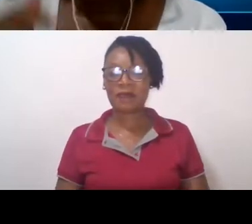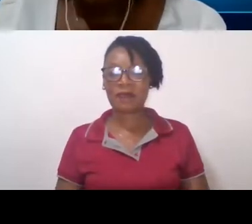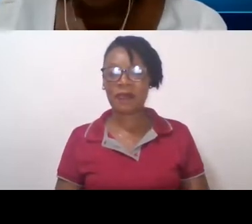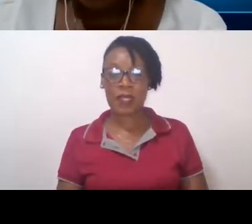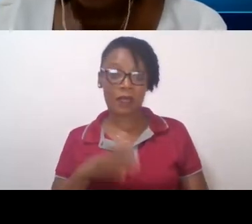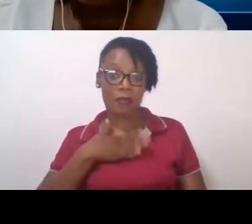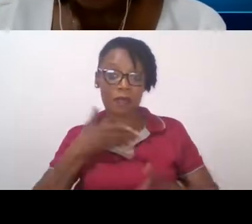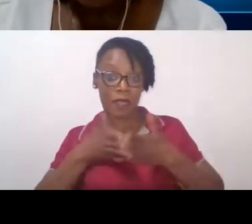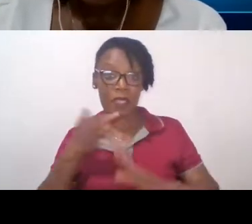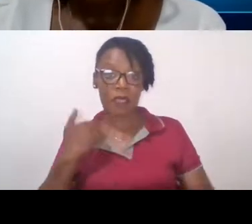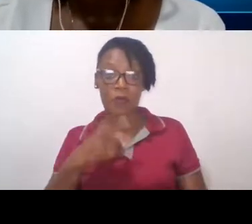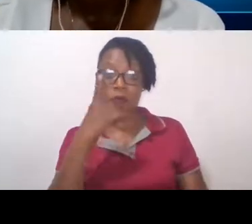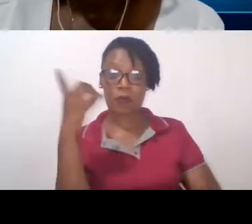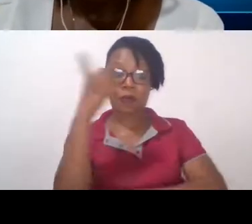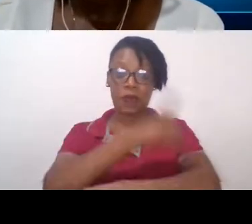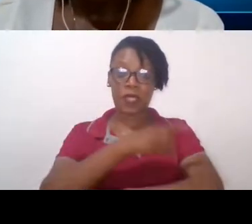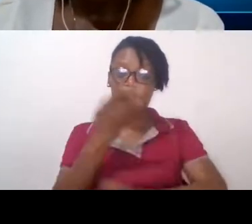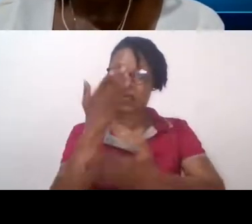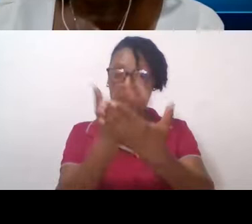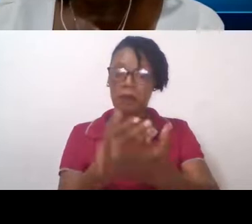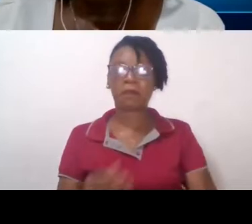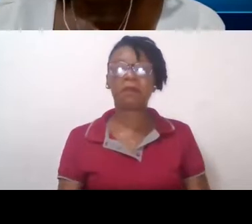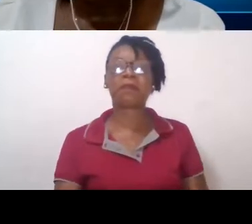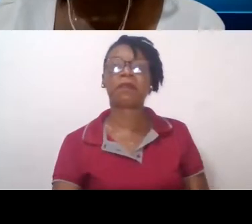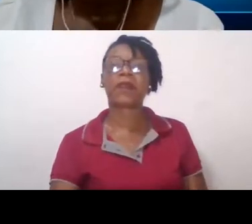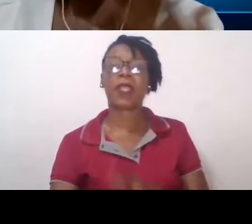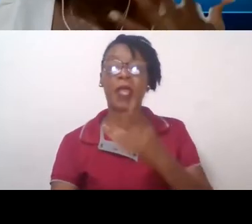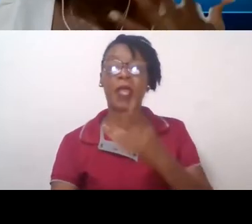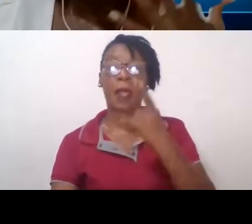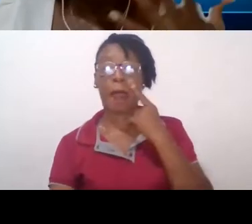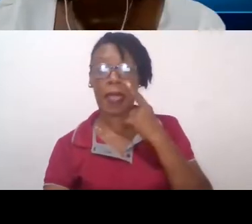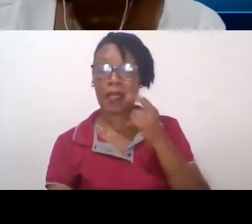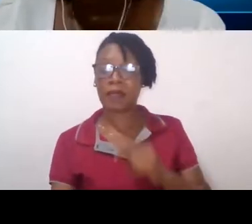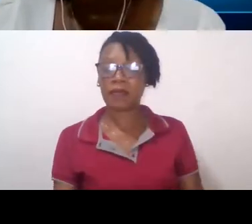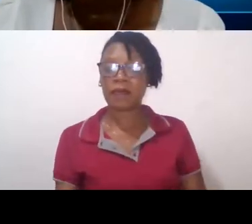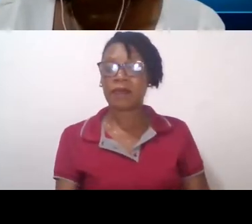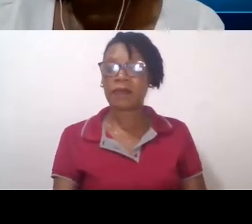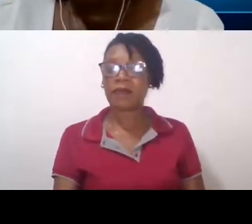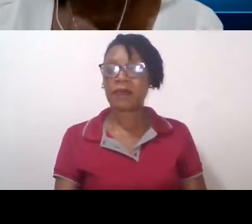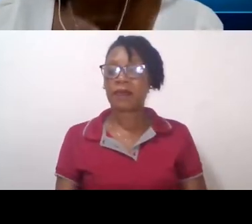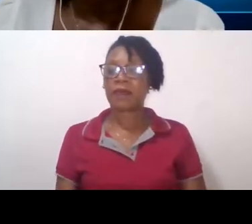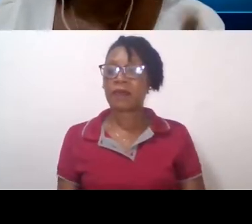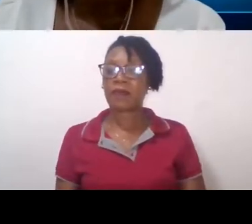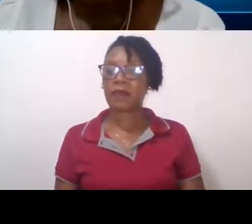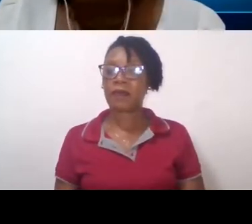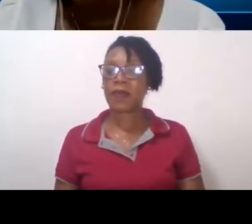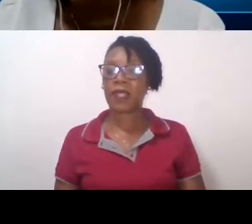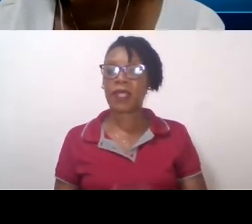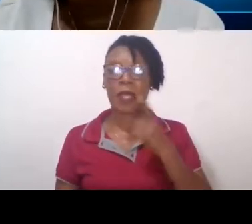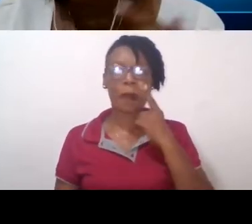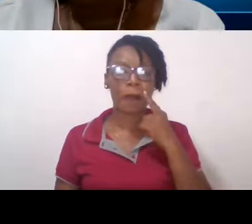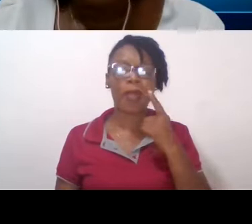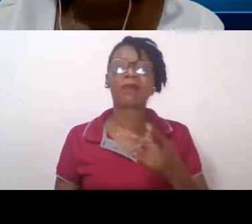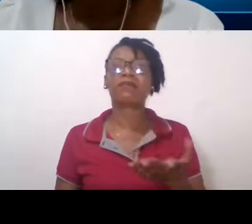James un día llegó y el papá algo le quitó. Y él se puso triste